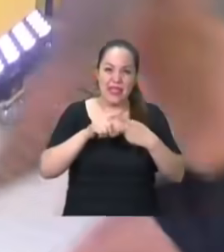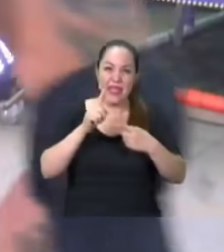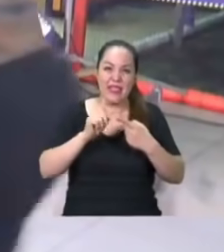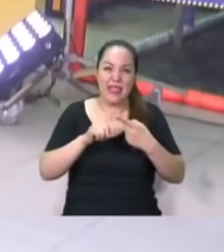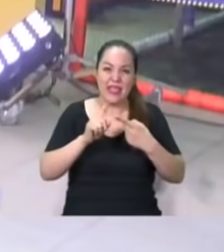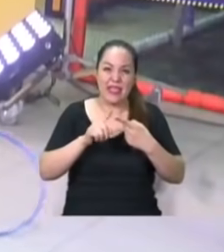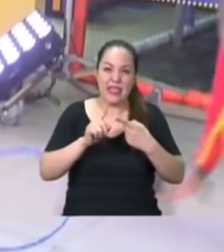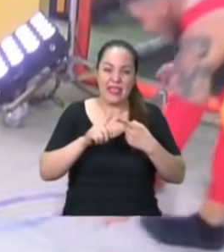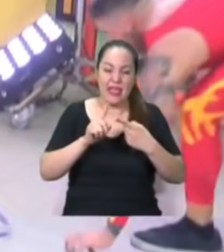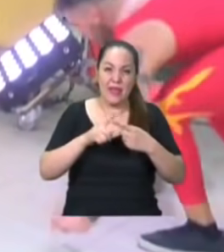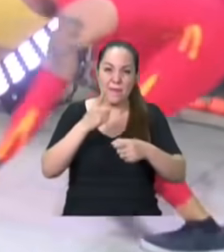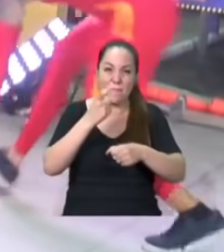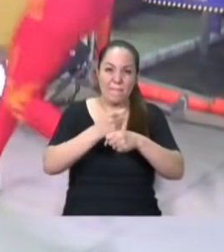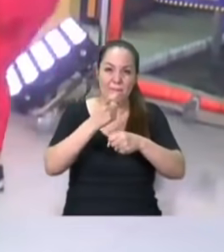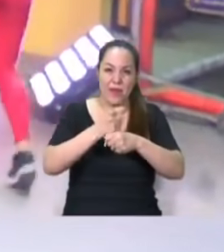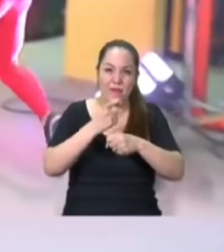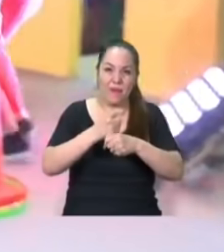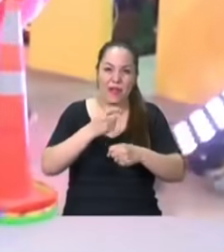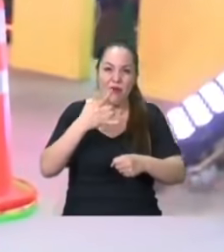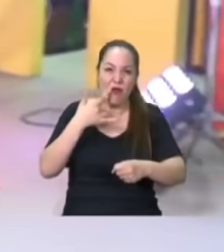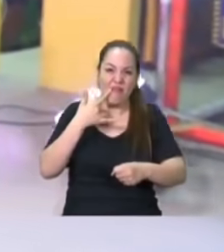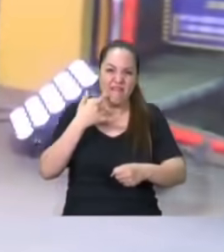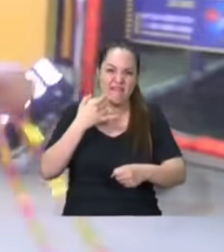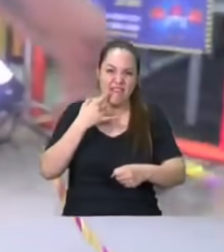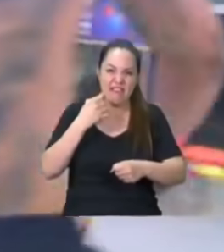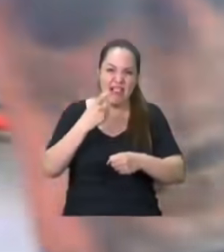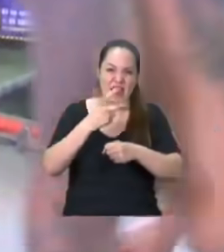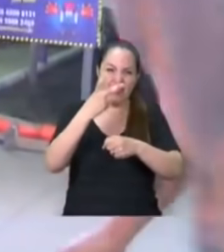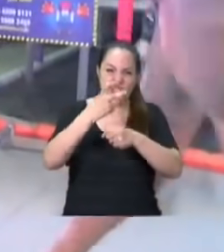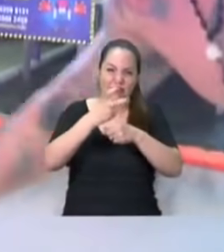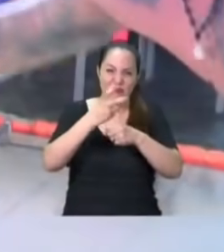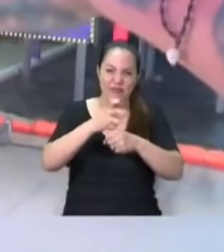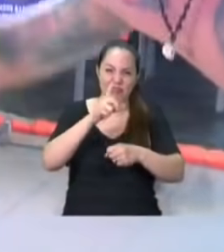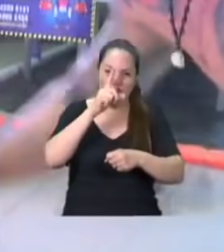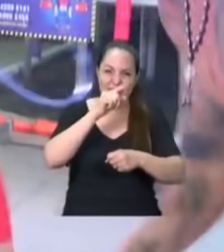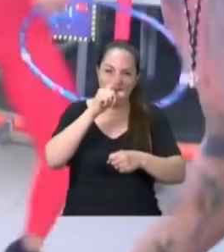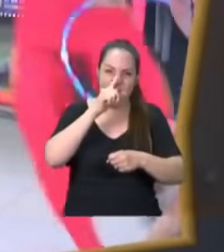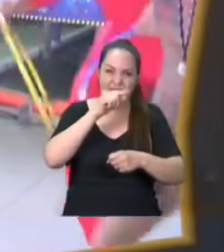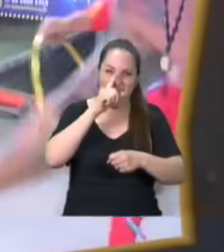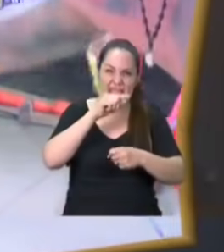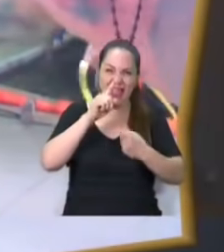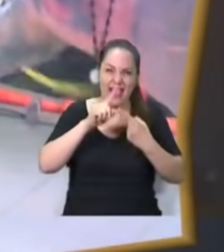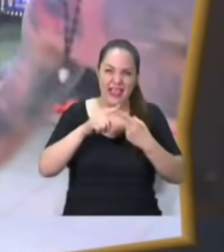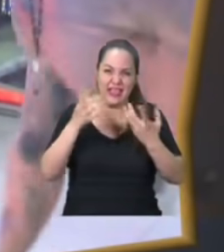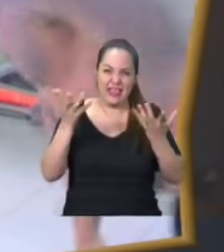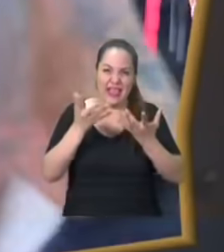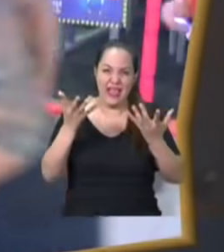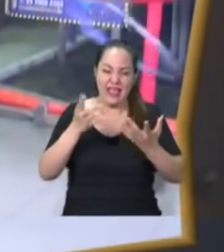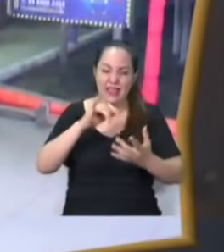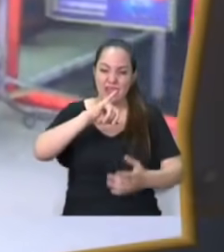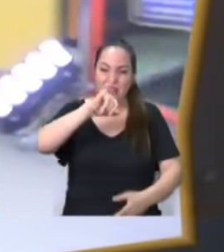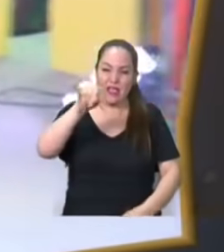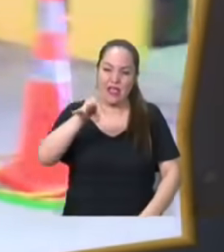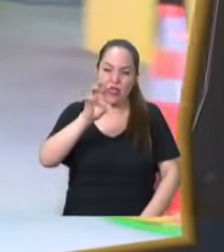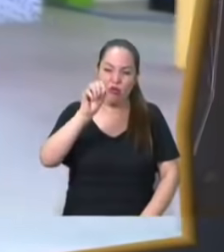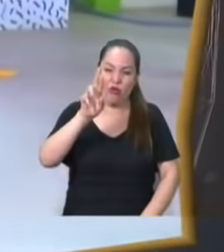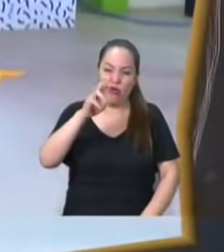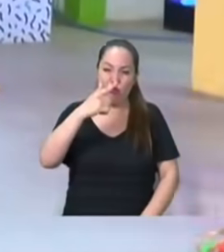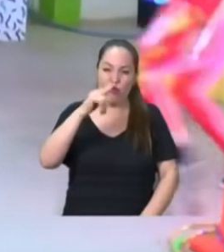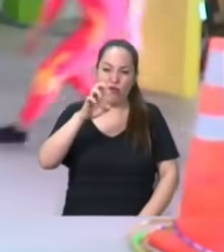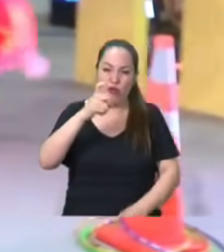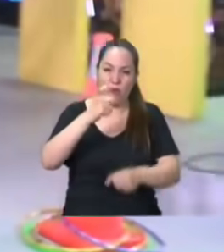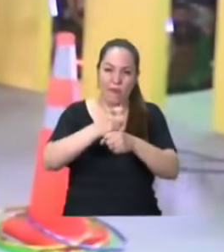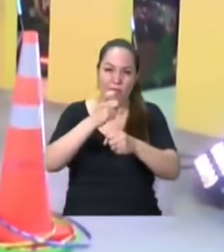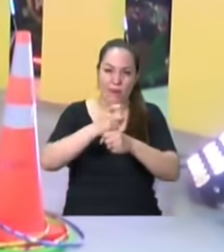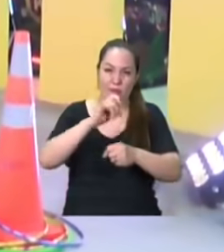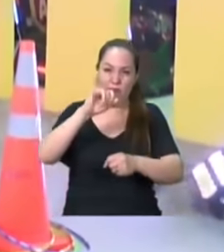en el primer intento lo logra, en el segundo no falla. Vamos a ver, por lo pronto ya está 2 con Jorge y prácticamente